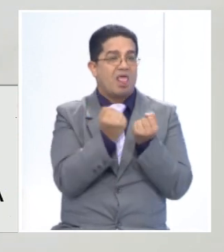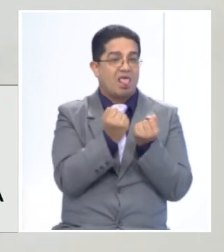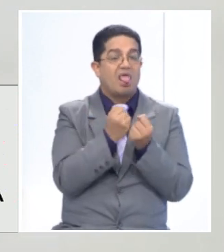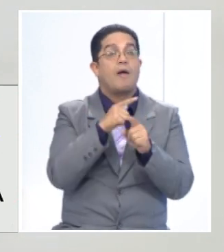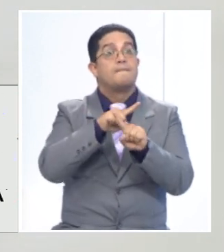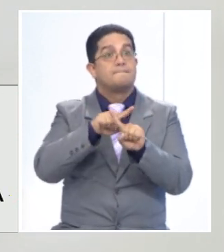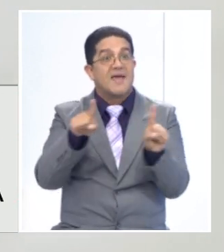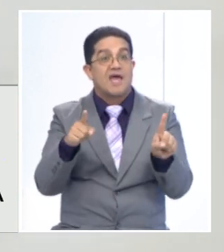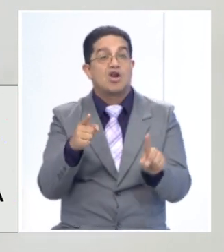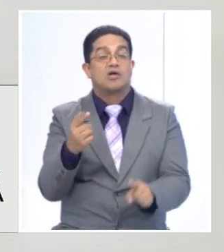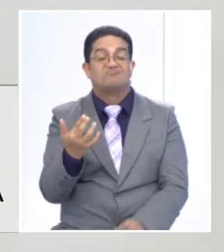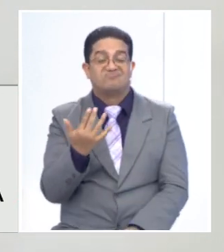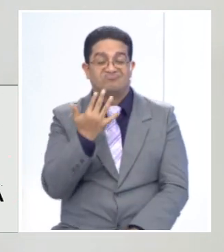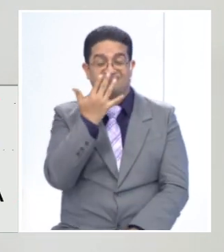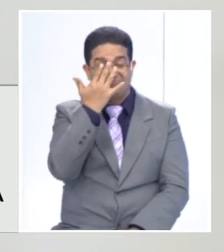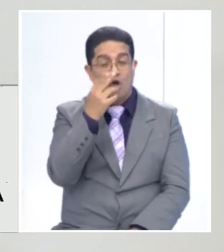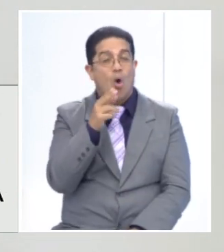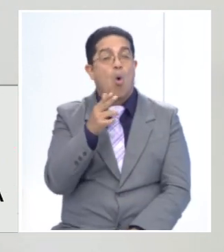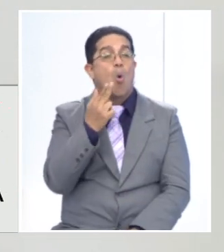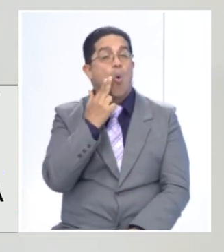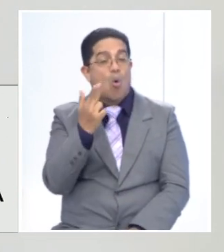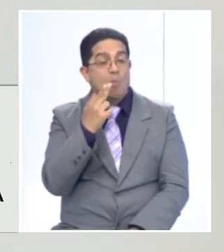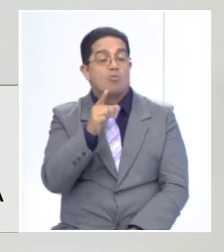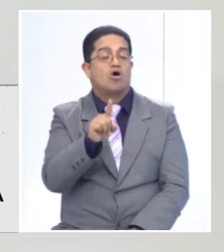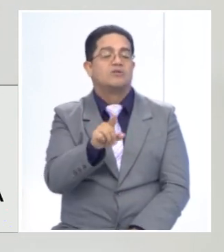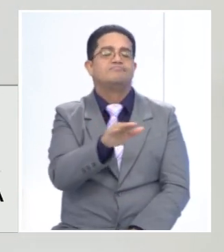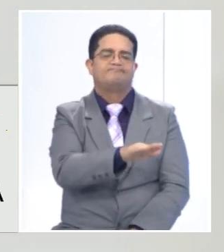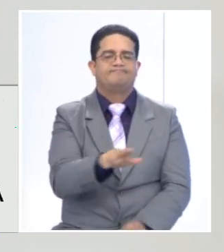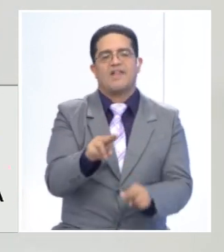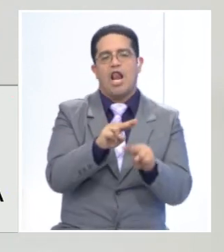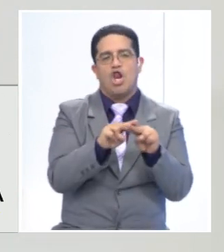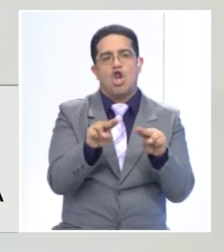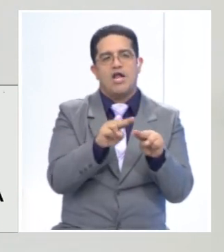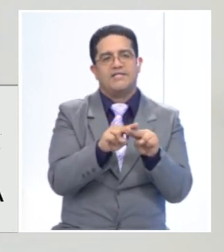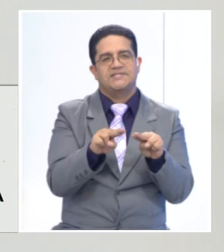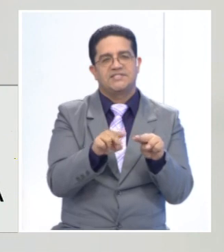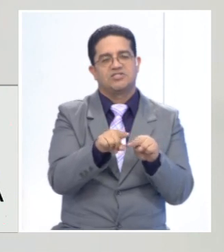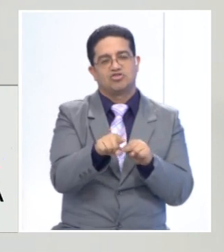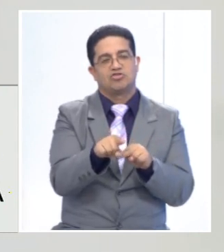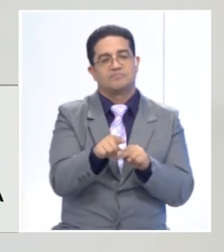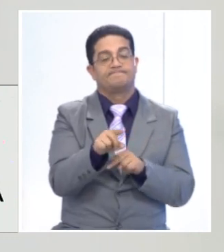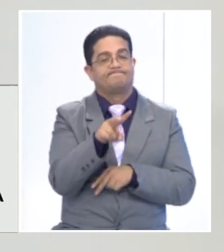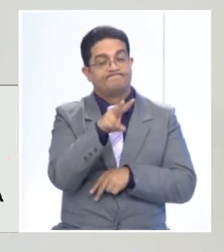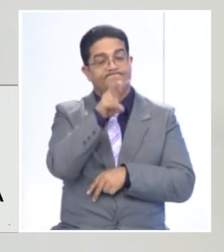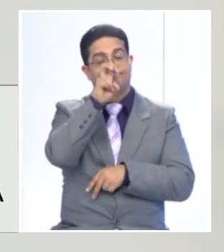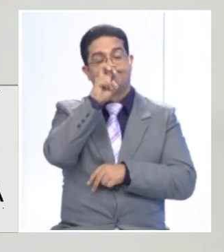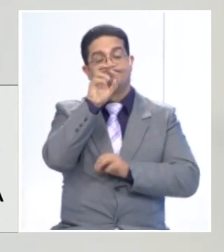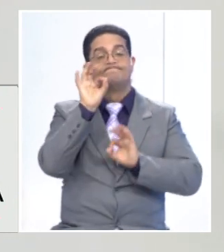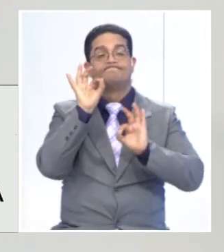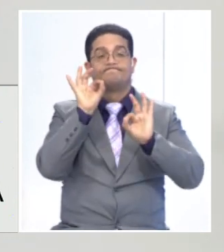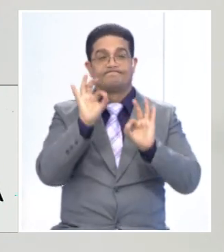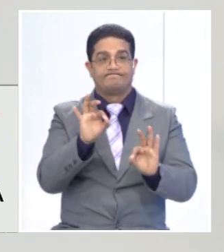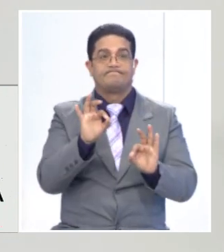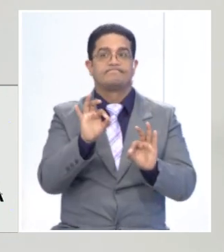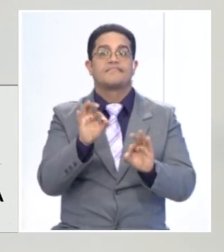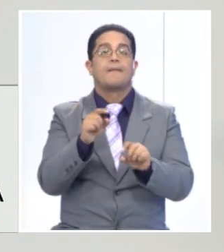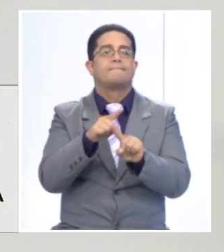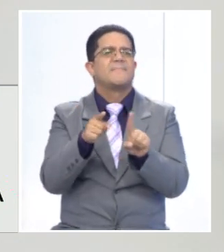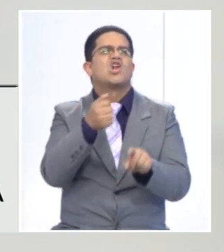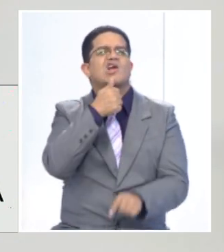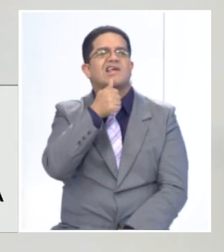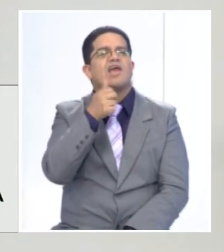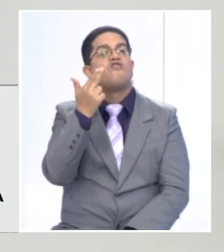de cigarrillo, sobre todo en los pacientes pediátricos, recuerden que los pacientes pediátricos son fumadores pasivos porque son los adultos quienes